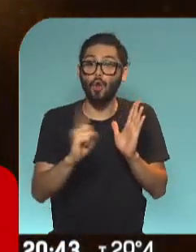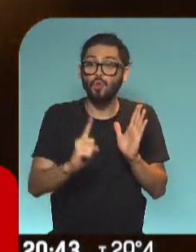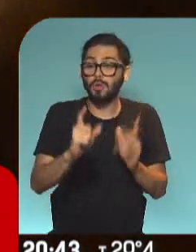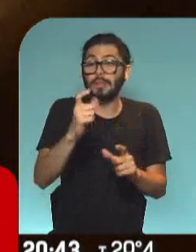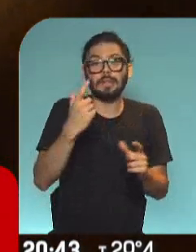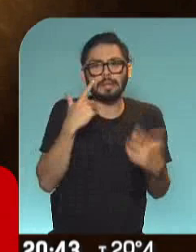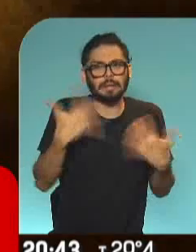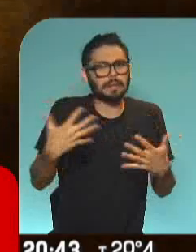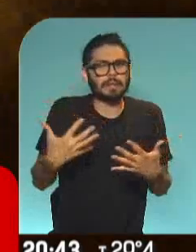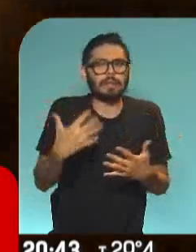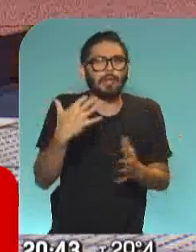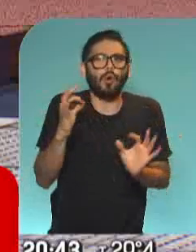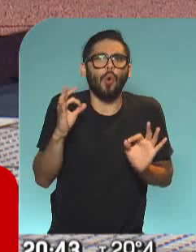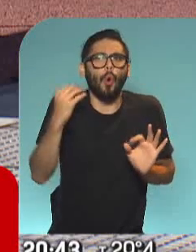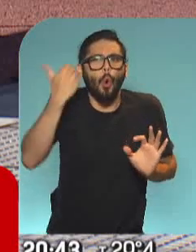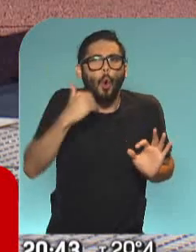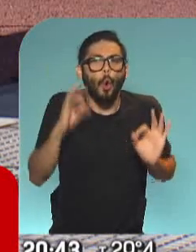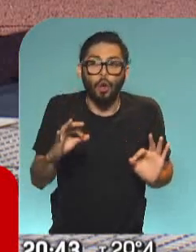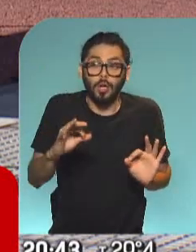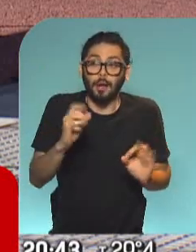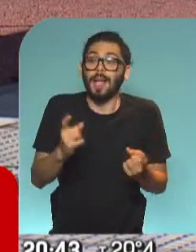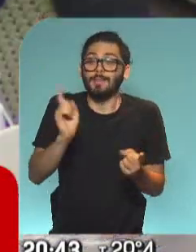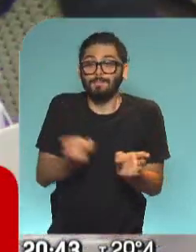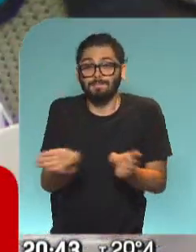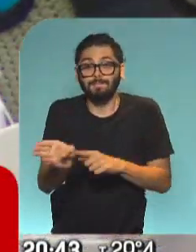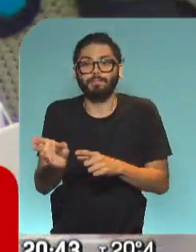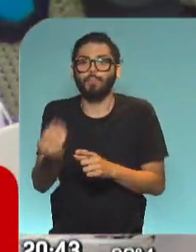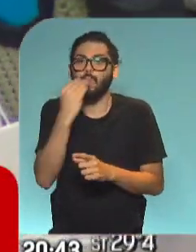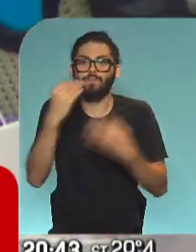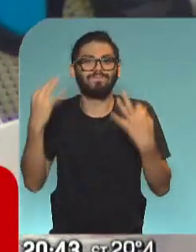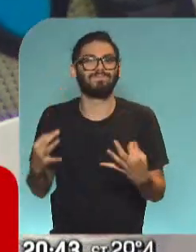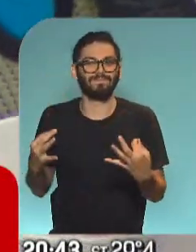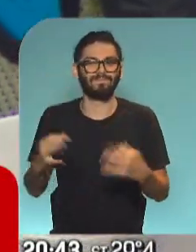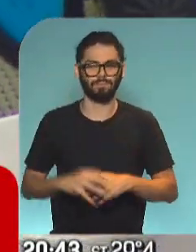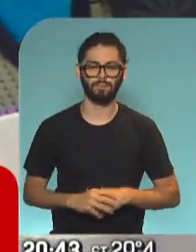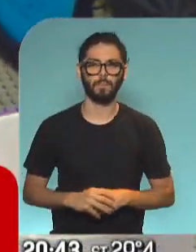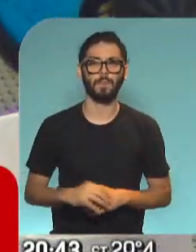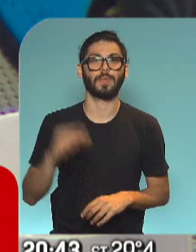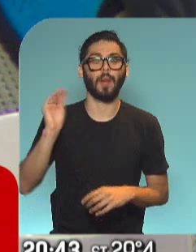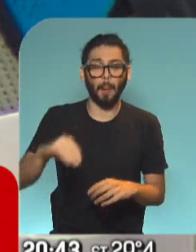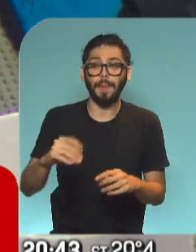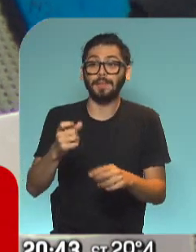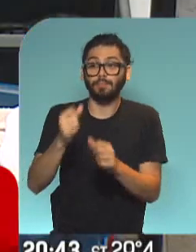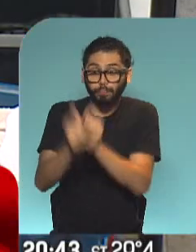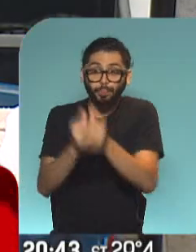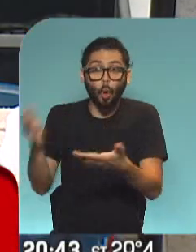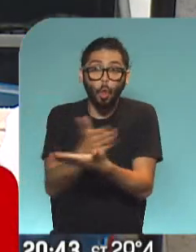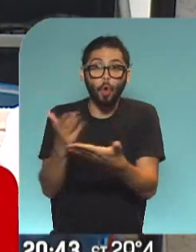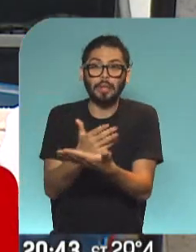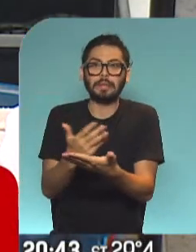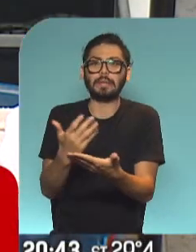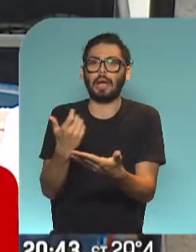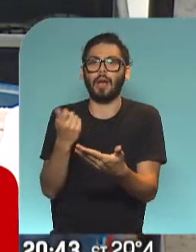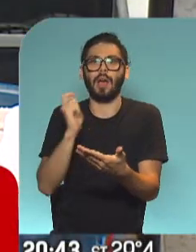de la diaria, y cuidar la asistencia alimentaria. Además, se diseñaron mecanismos de compensación para los sectores productivos y